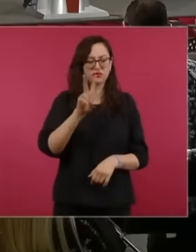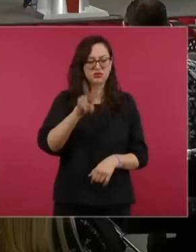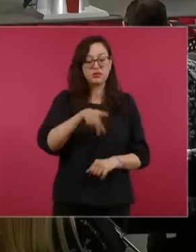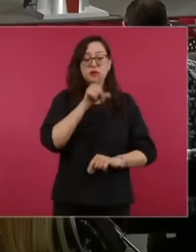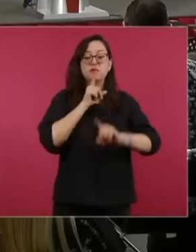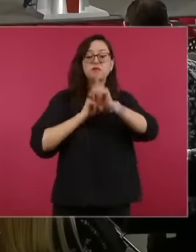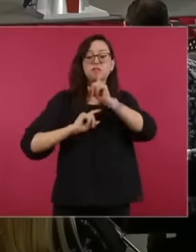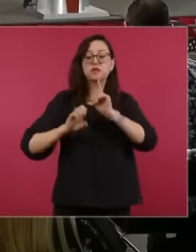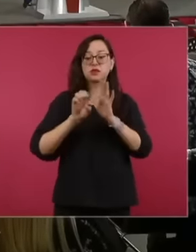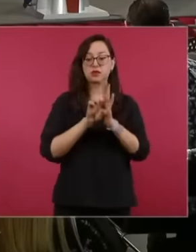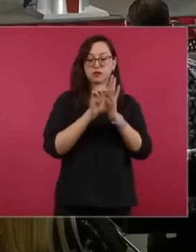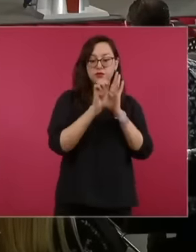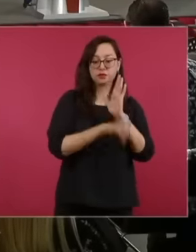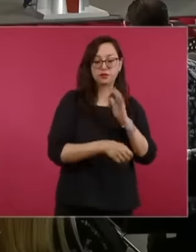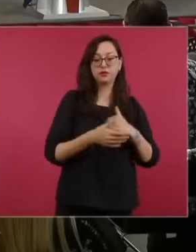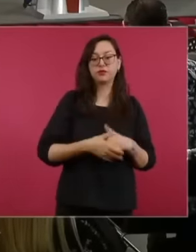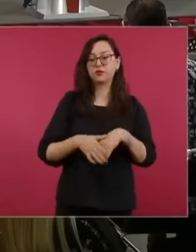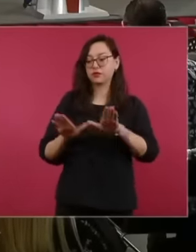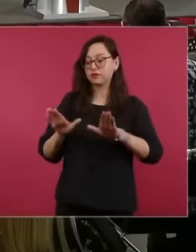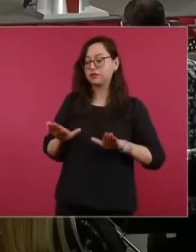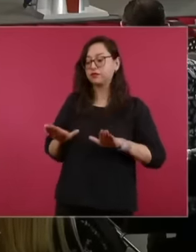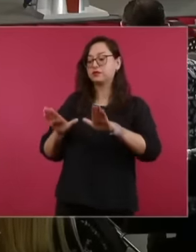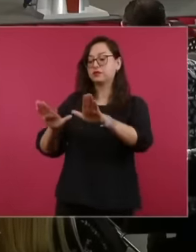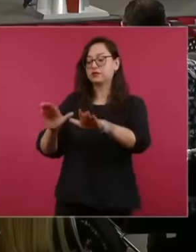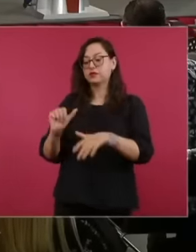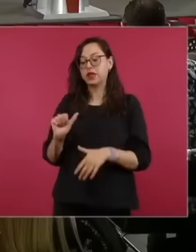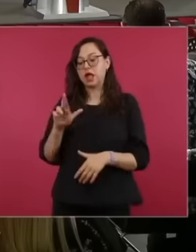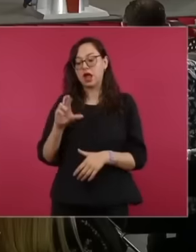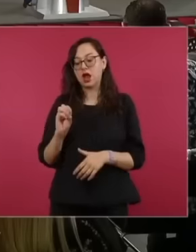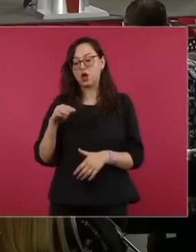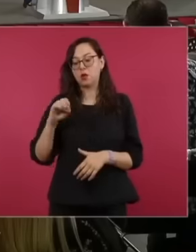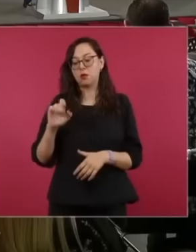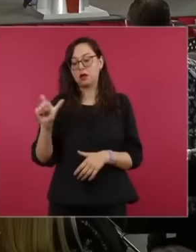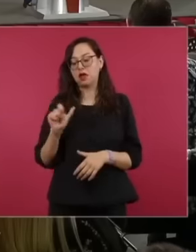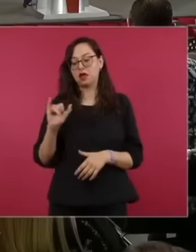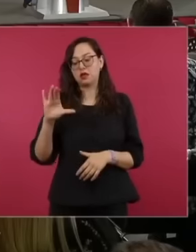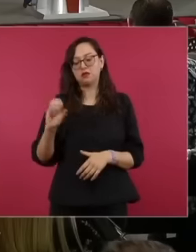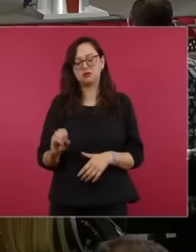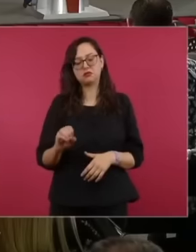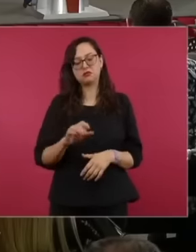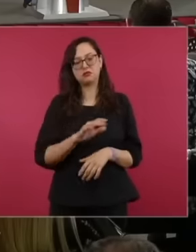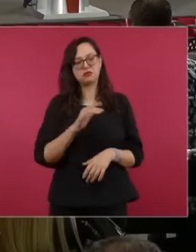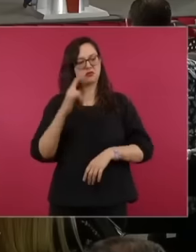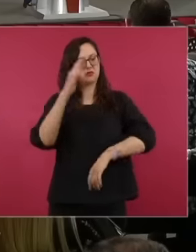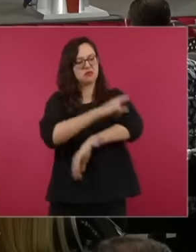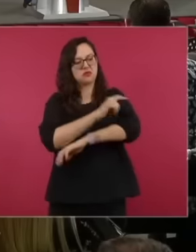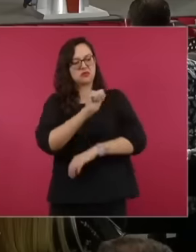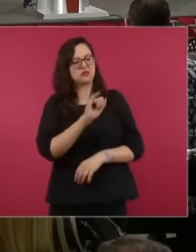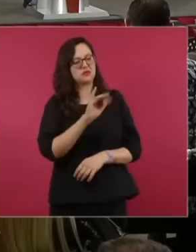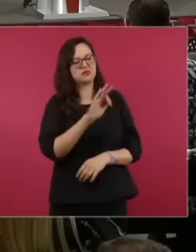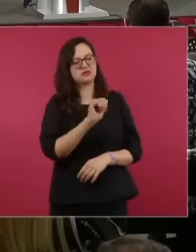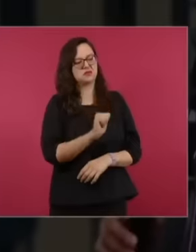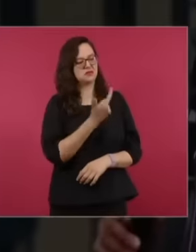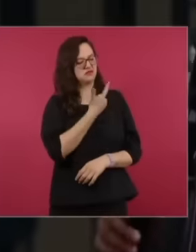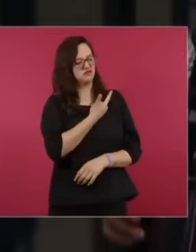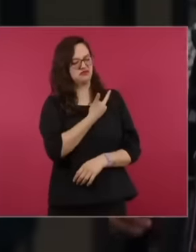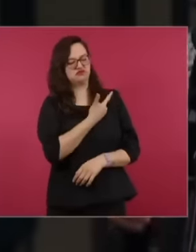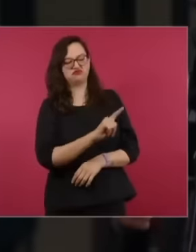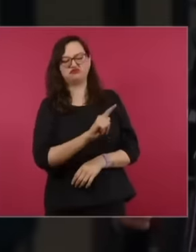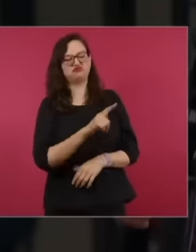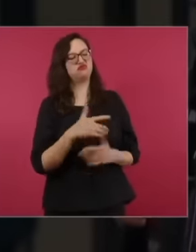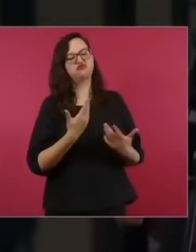Aeroméxico el fin de año iba a salir del AIFA? Cuando no es cierto,